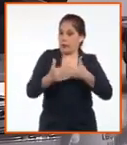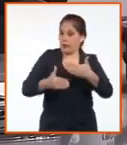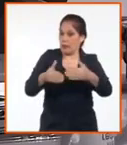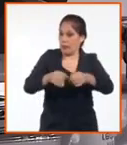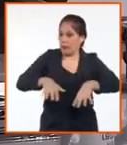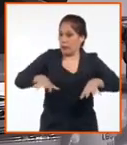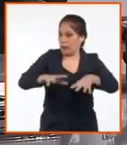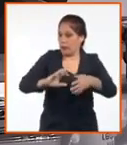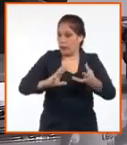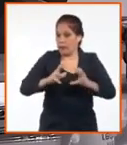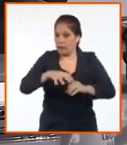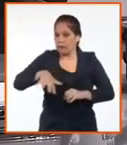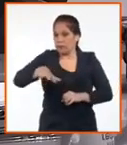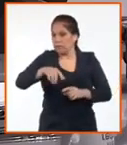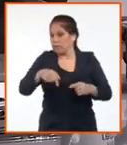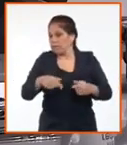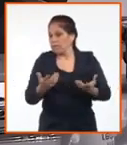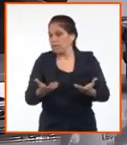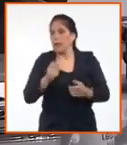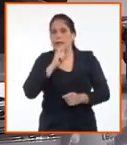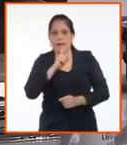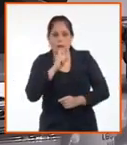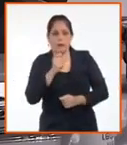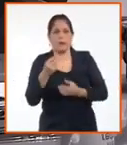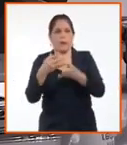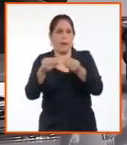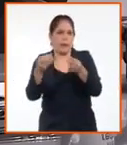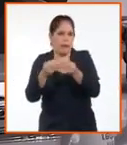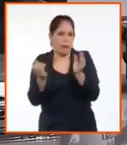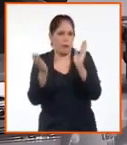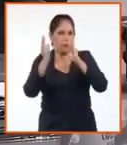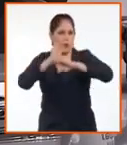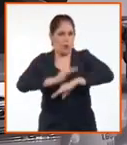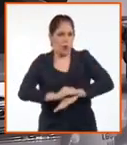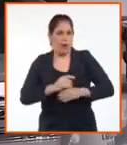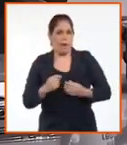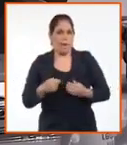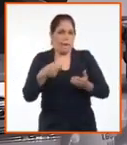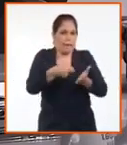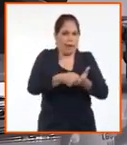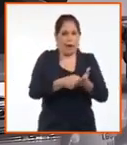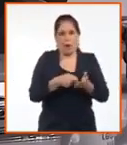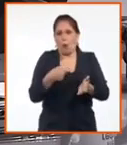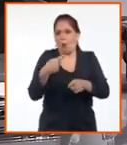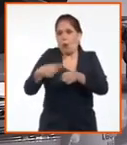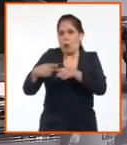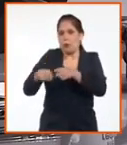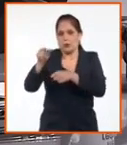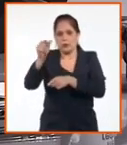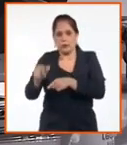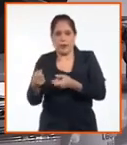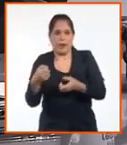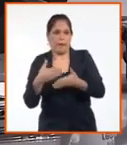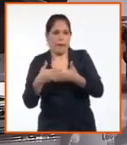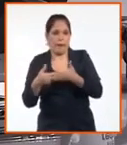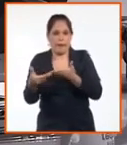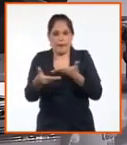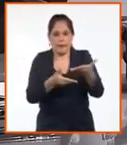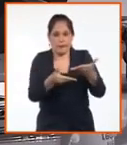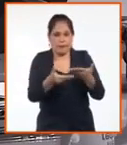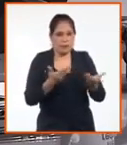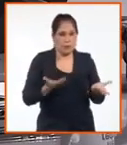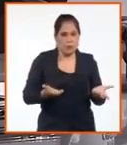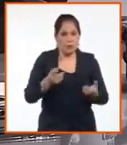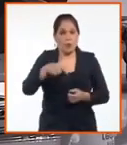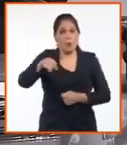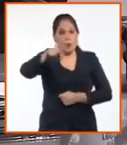significa esta está dificultad con las materias primas con los financiamientos con los pagos a los proveedores cómo hacer para que